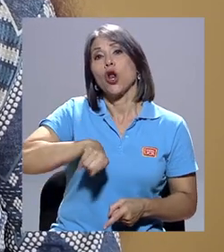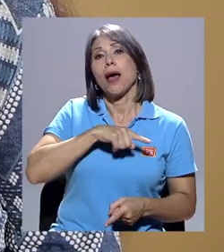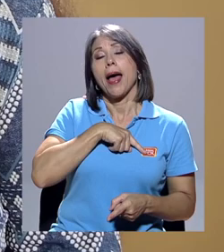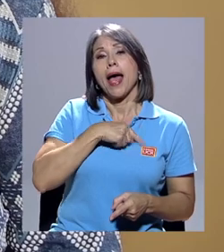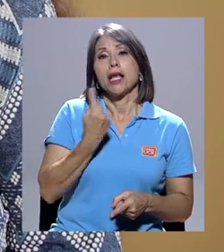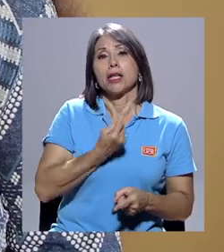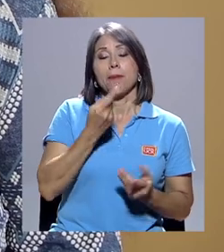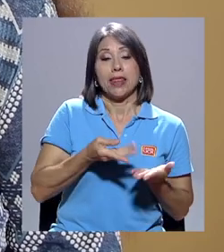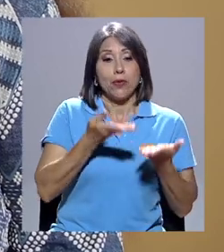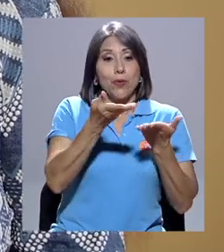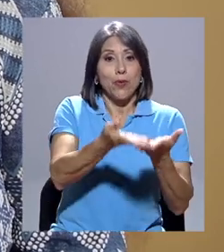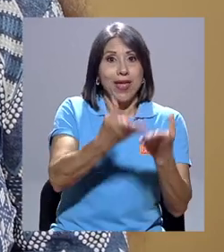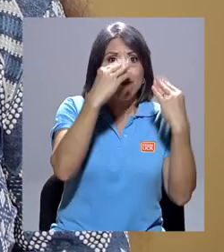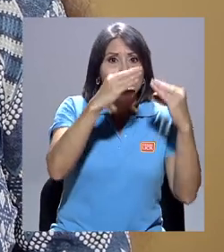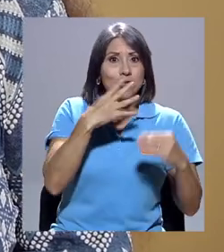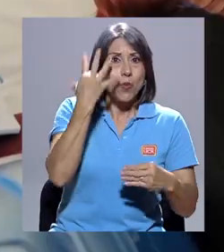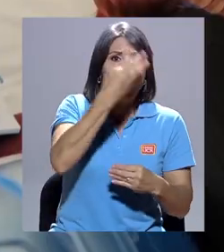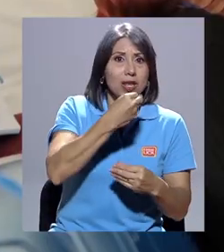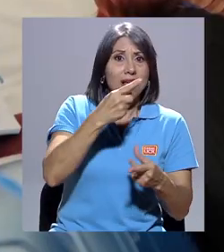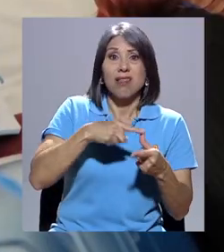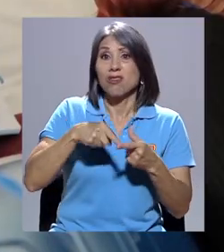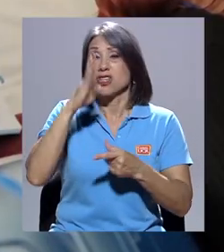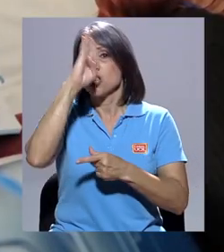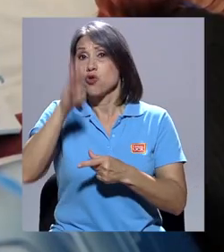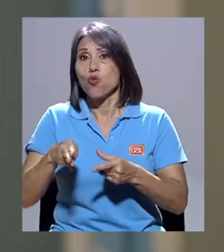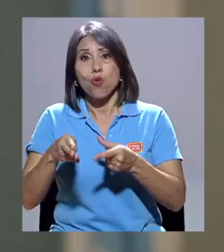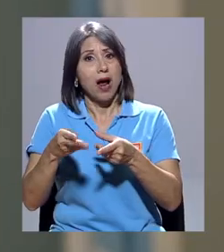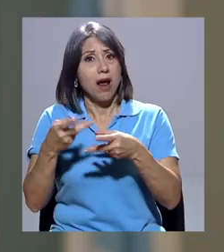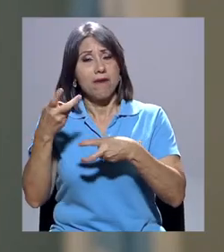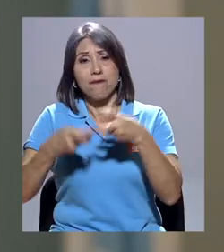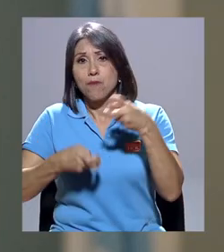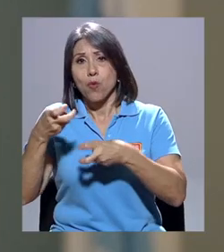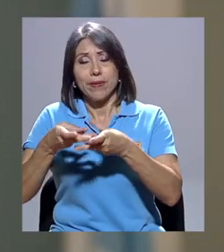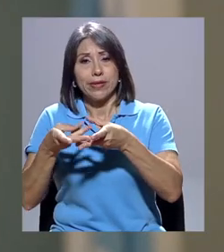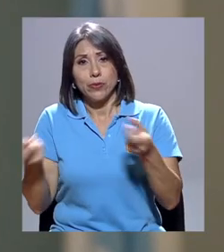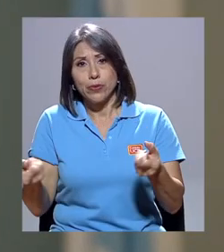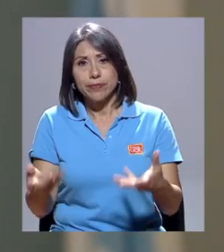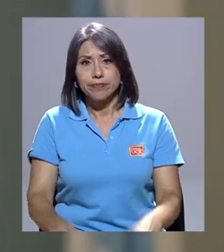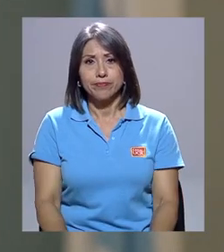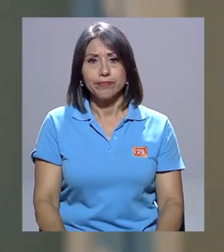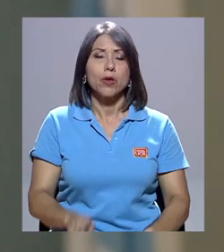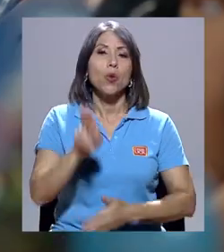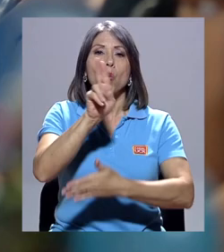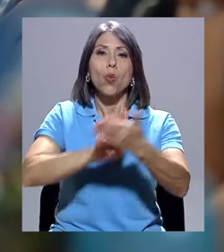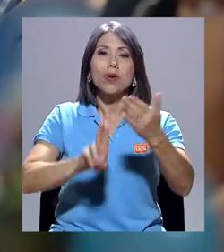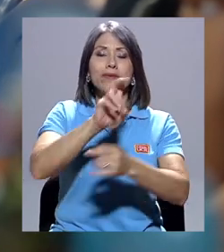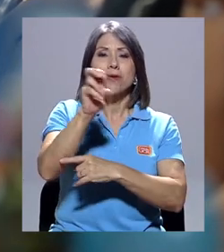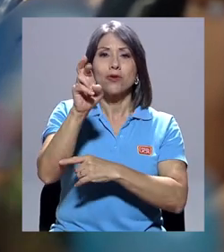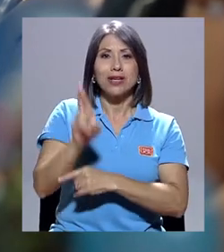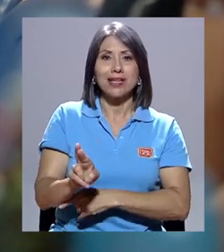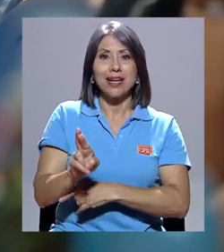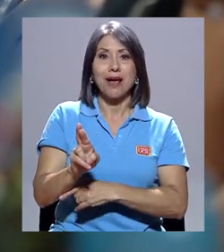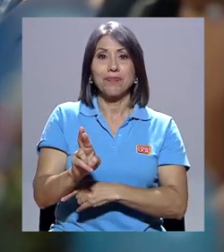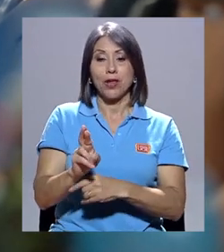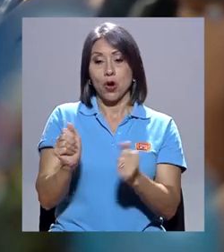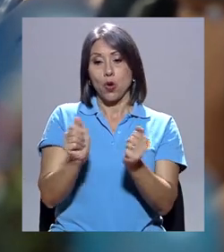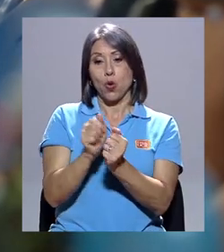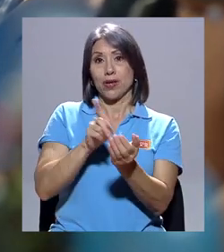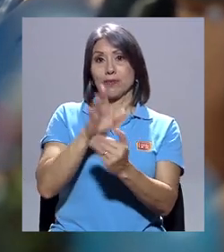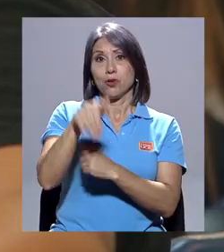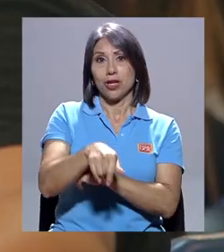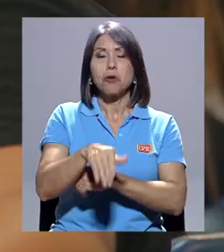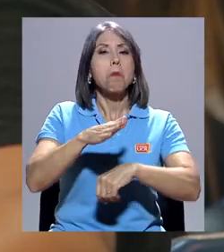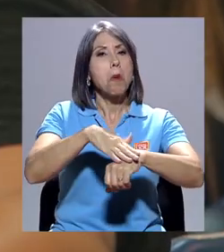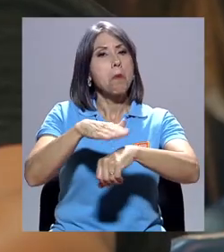pues nunca vamos a resolver los problemas de los datos que no lo son. La Universidad de Costa Rica, mediante este proyecto, permite